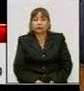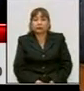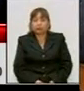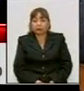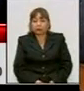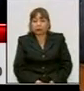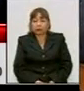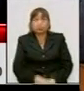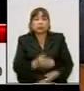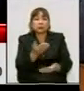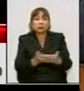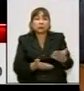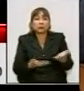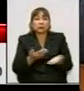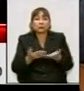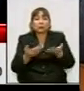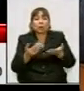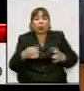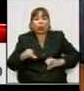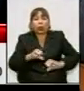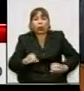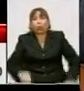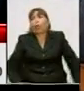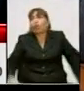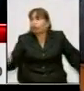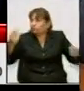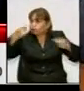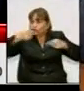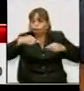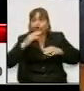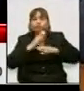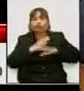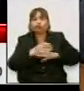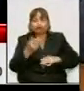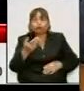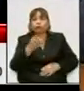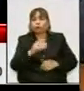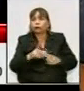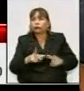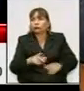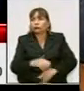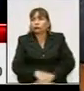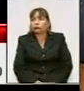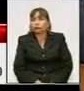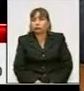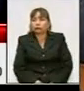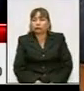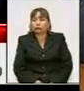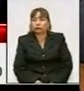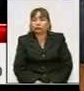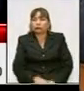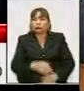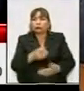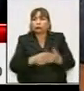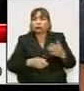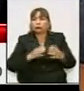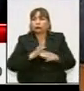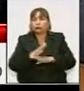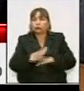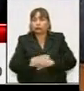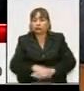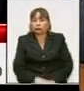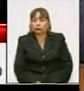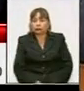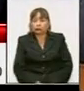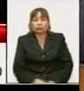quienes ejecutaban eso, también dije que venía directamente de esa zona, ellos. ¿De qué manera la interceptación